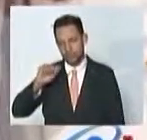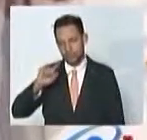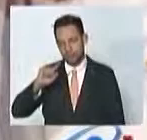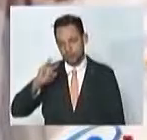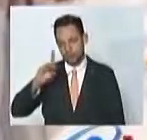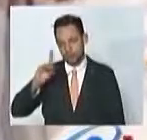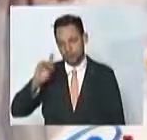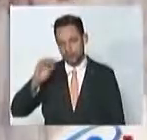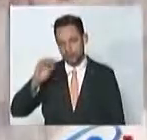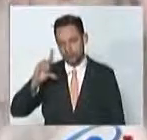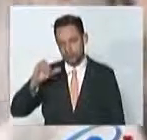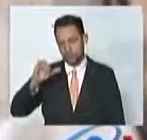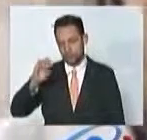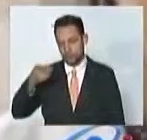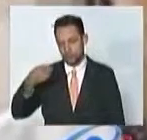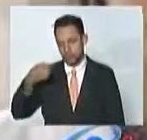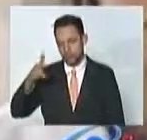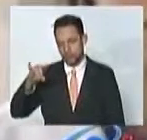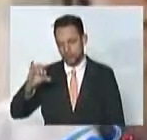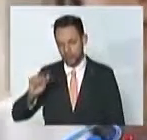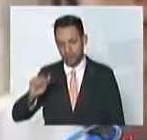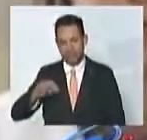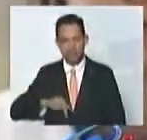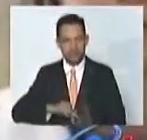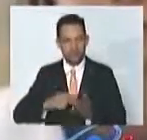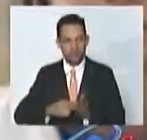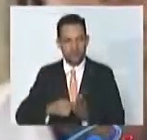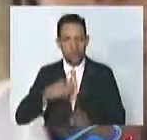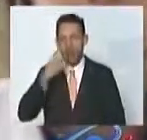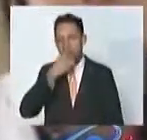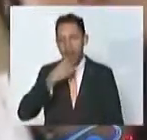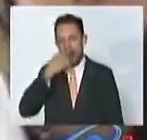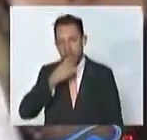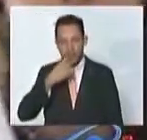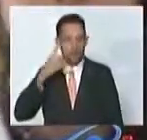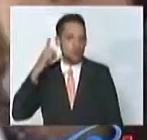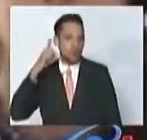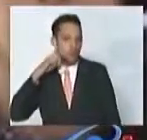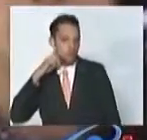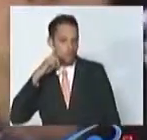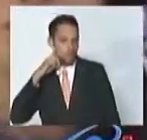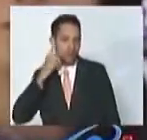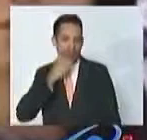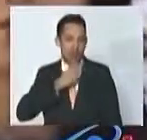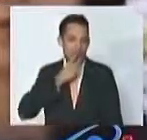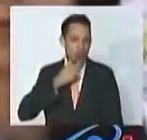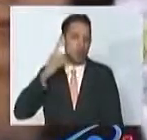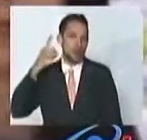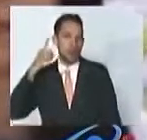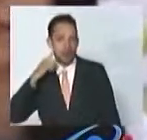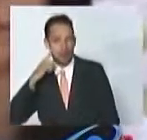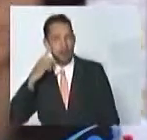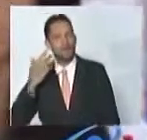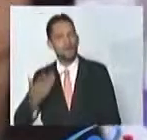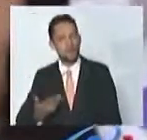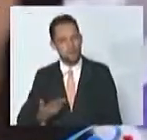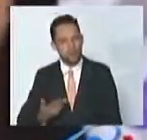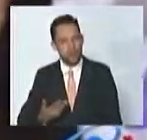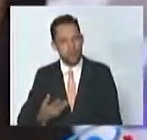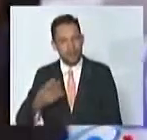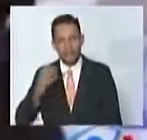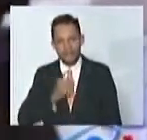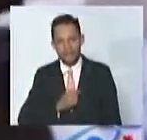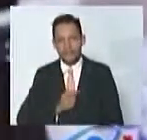audiología, entonces fonoaudiología, que es lo que es Mónica dentro de nuestro parque médico. Pero